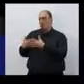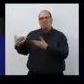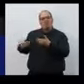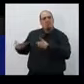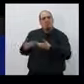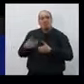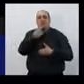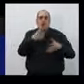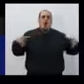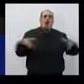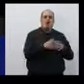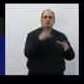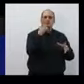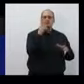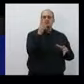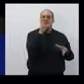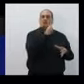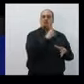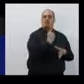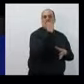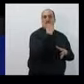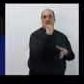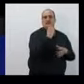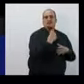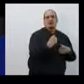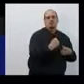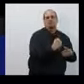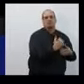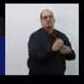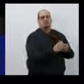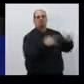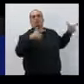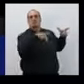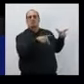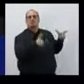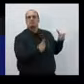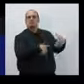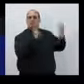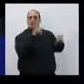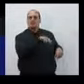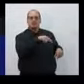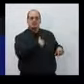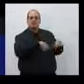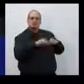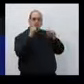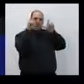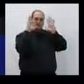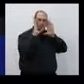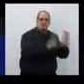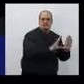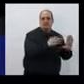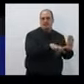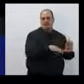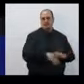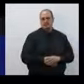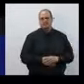el colectivo feminista que irrumpió ante nosotros de modo increíble es el que más debe llamar nuestra atención